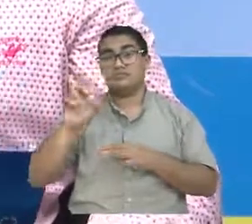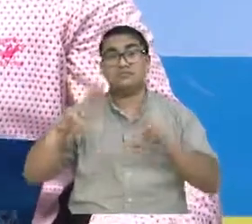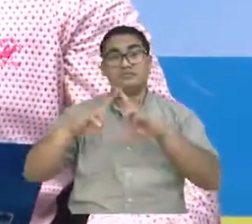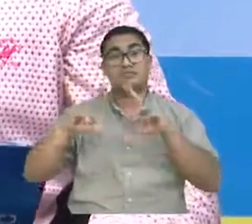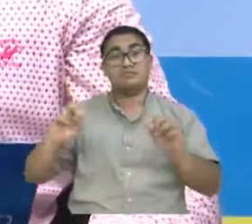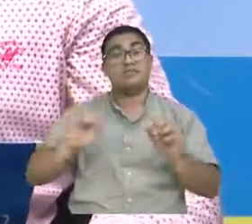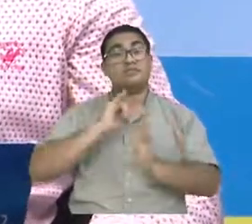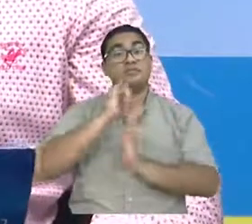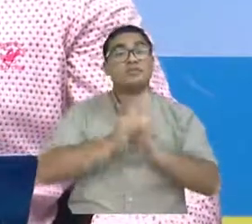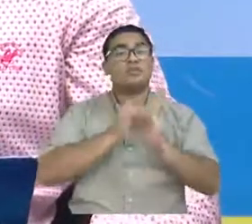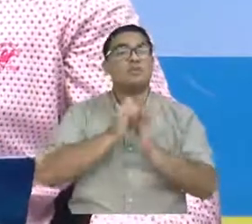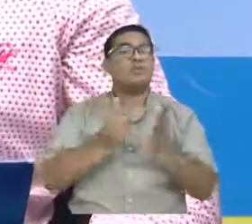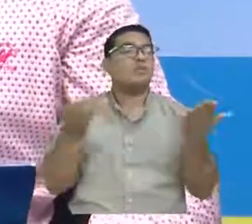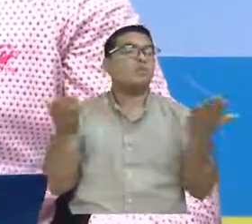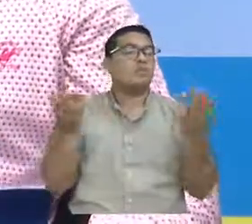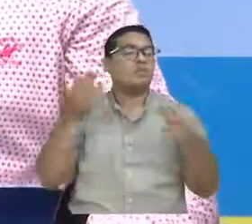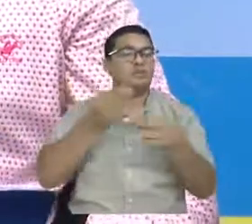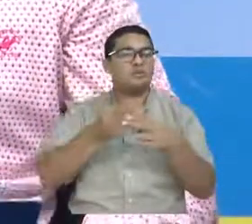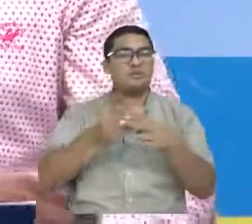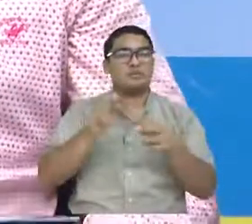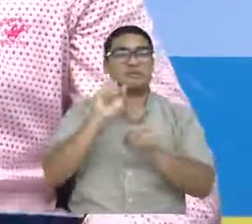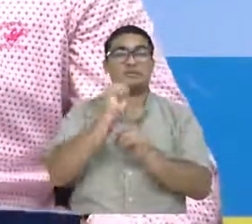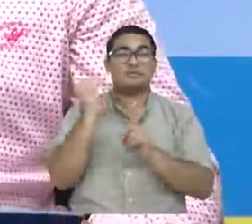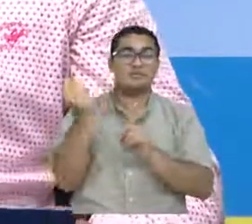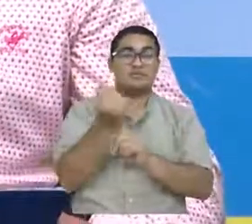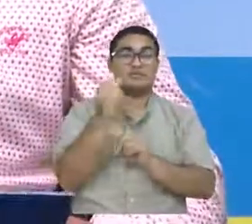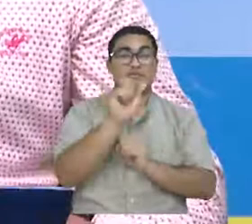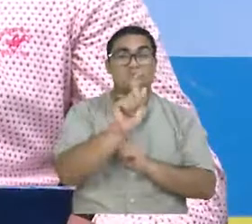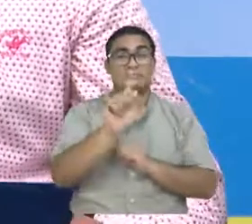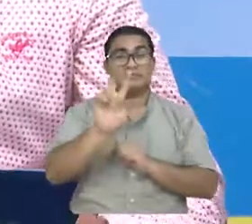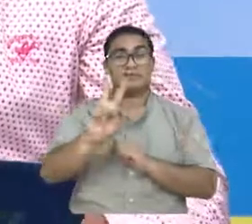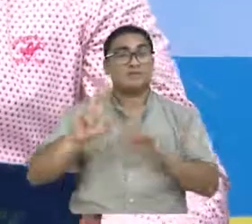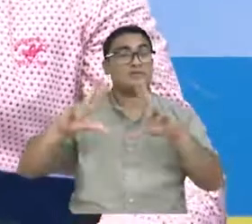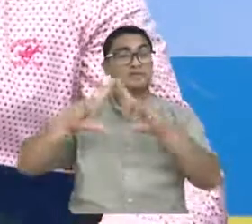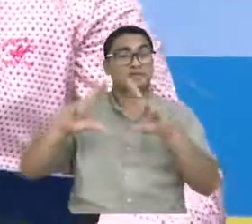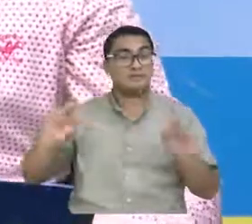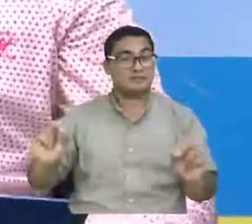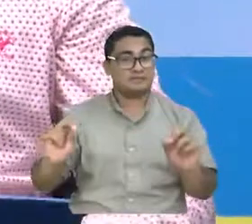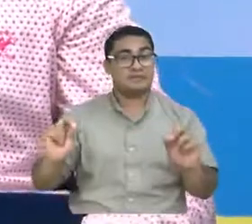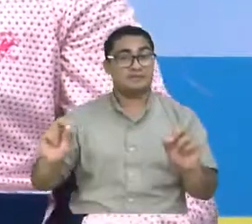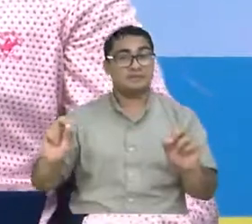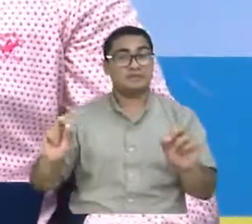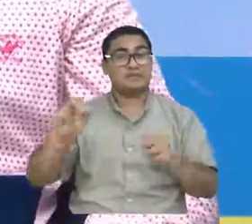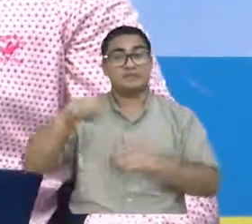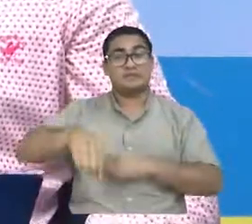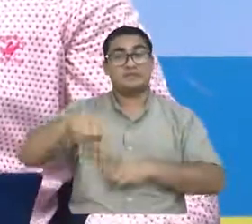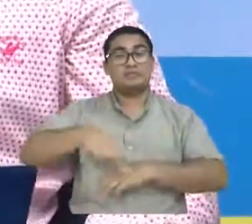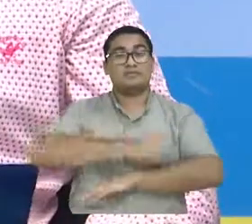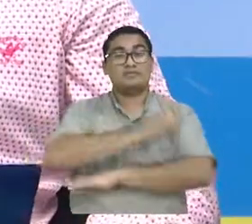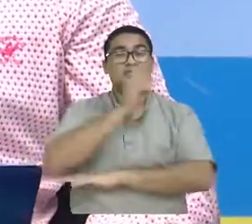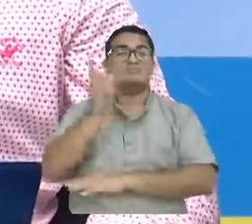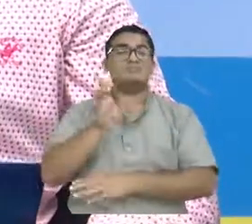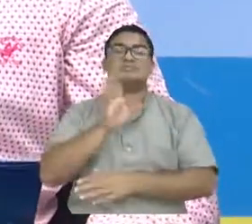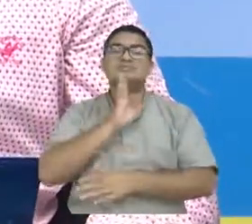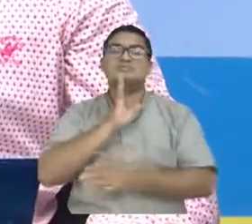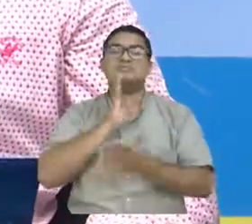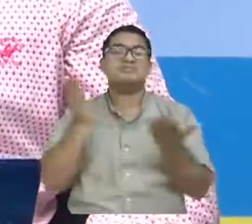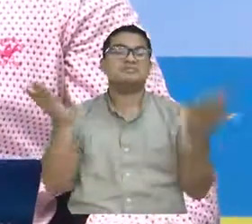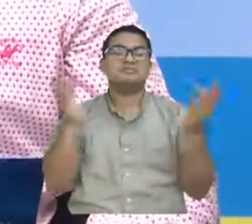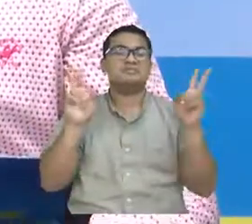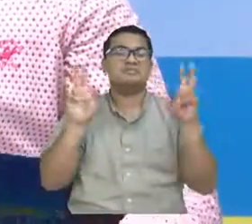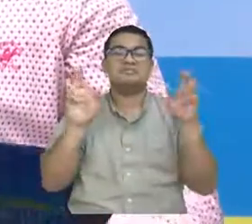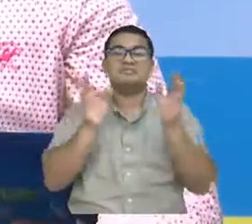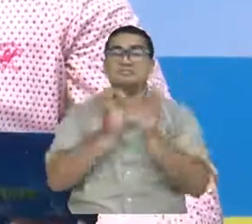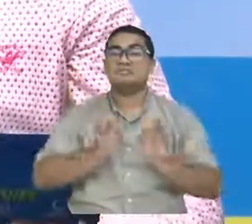plataforma digital aparecemos como Asamblea TV. El día de hoy estamos hablando sobre la importancia del lavado de las manos. Tenemos